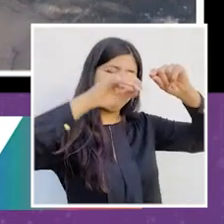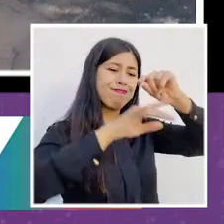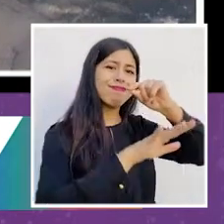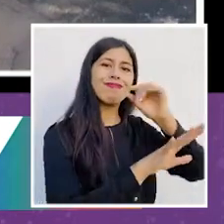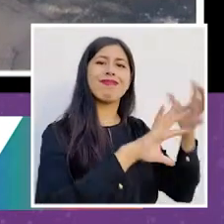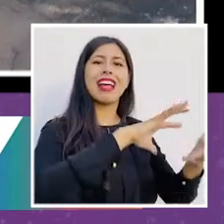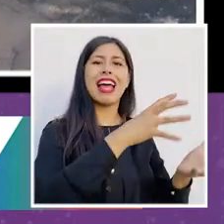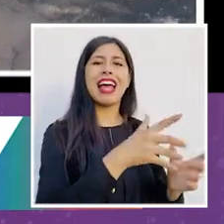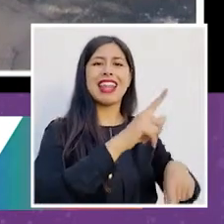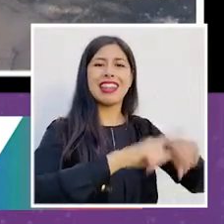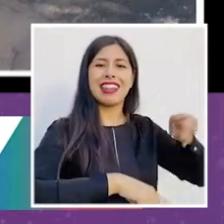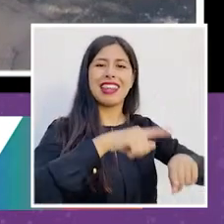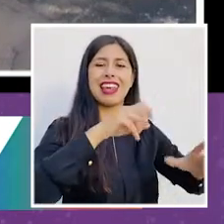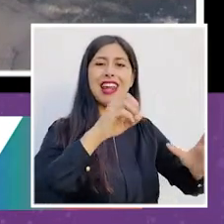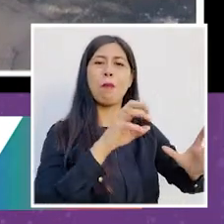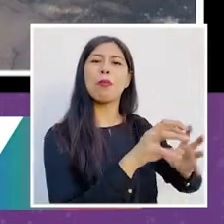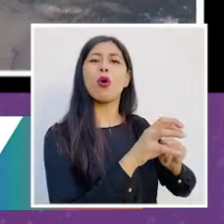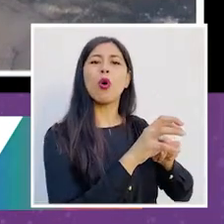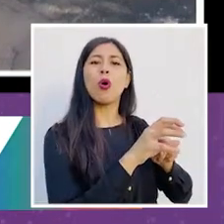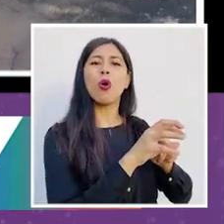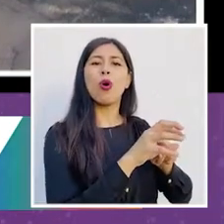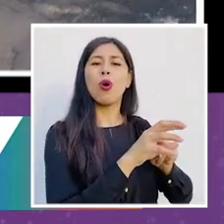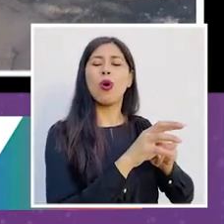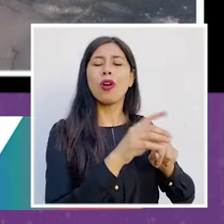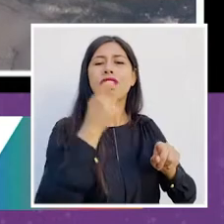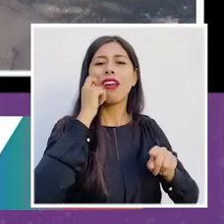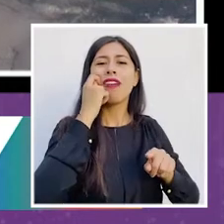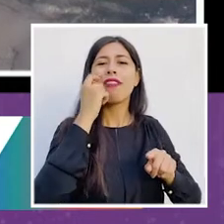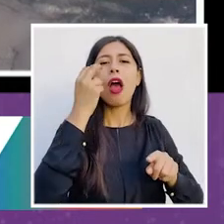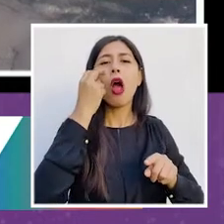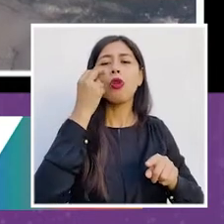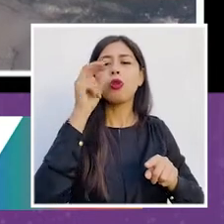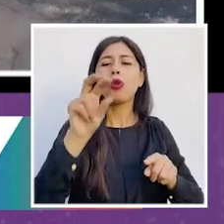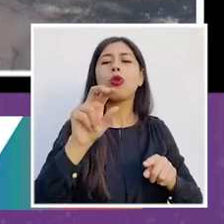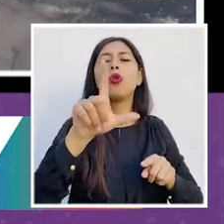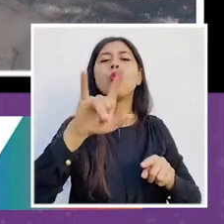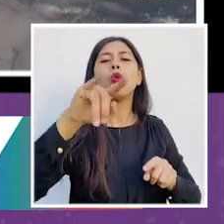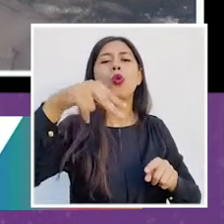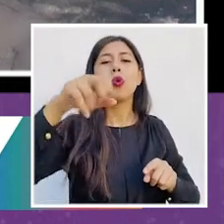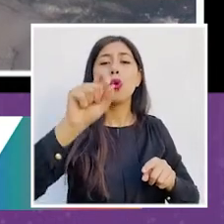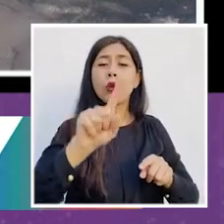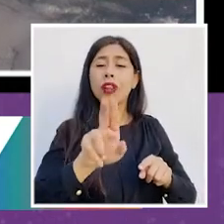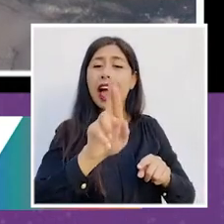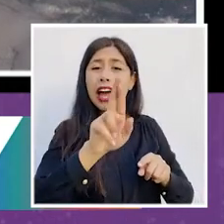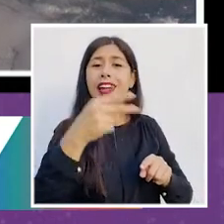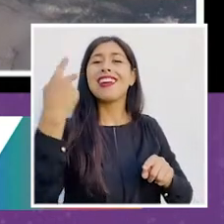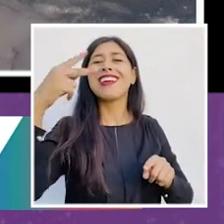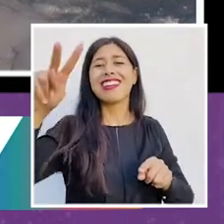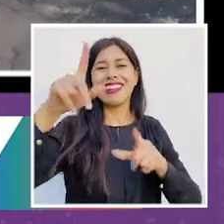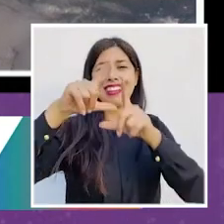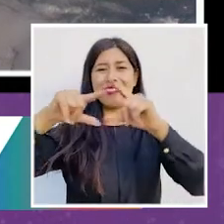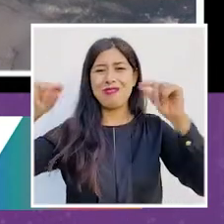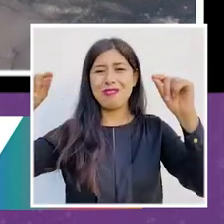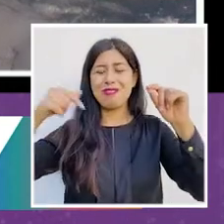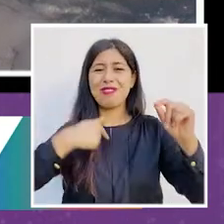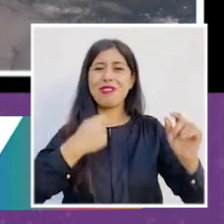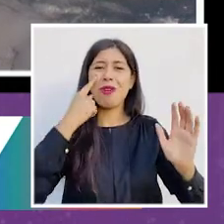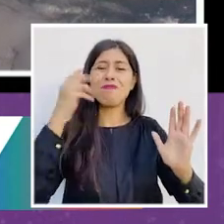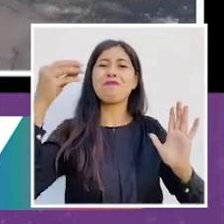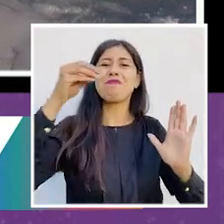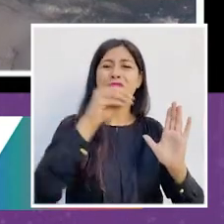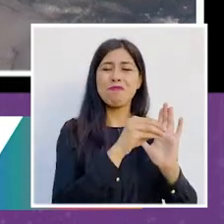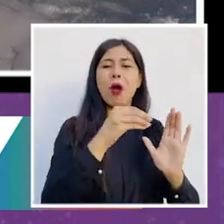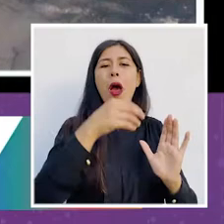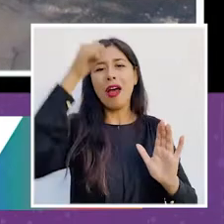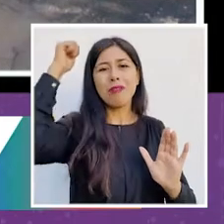sobre nuestro planeta. Es un lunar, un lunar de la Luna. Por lo tanto, yo lo